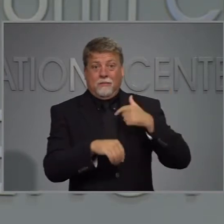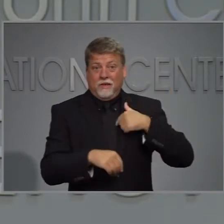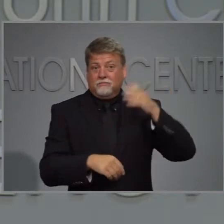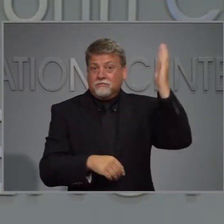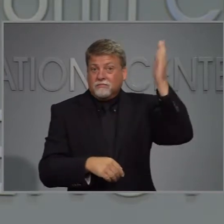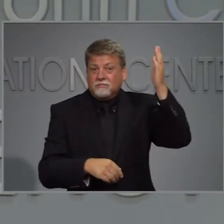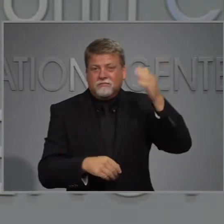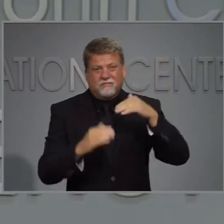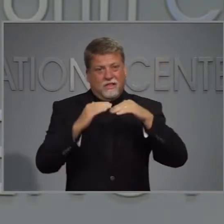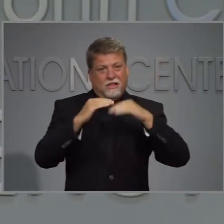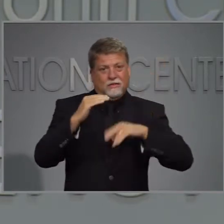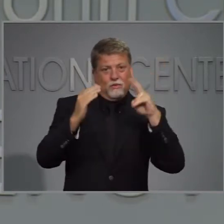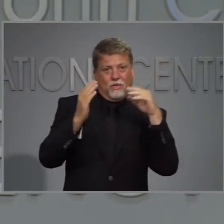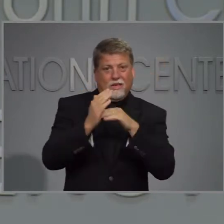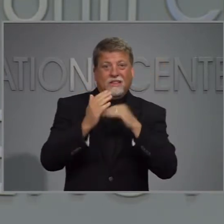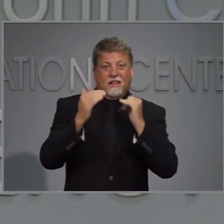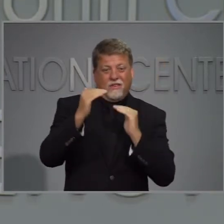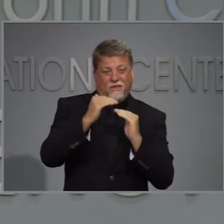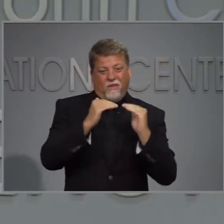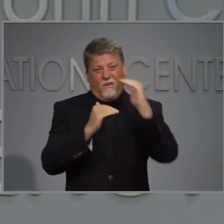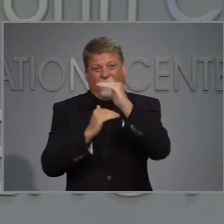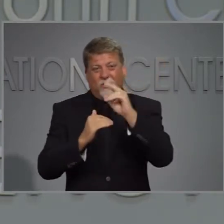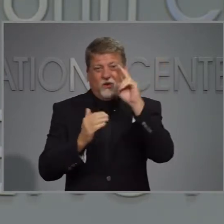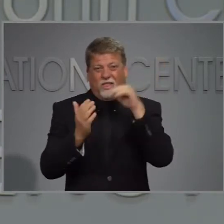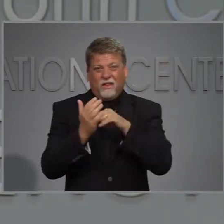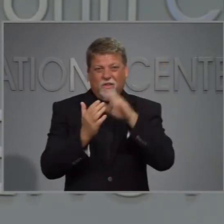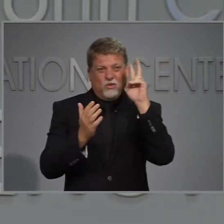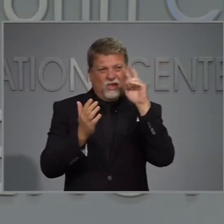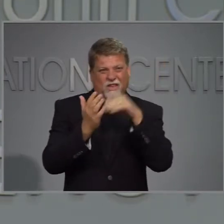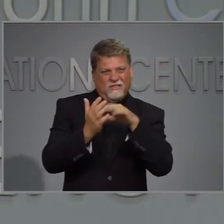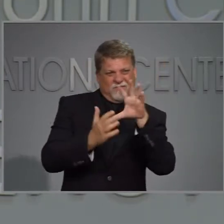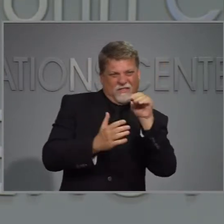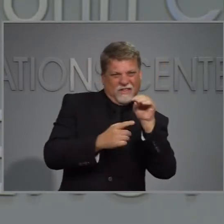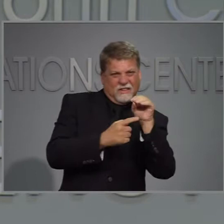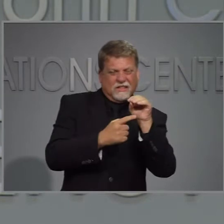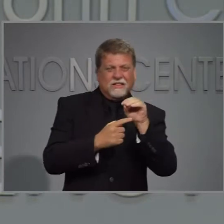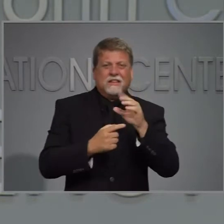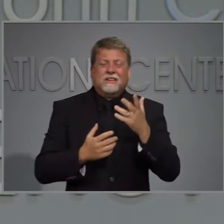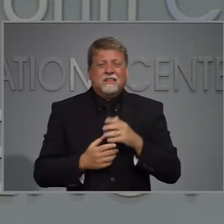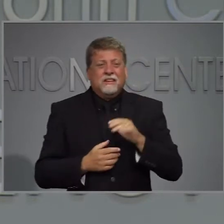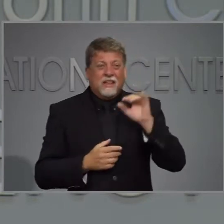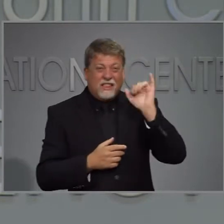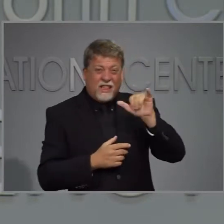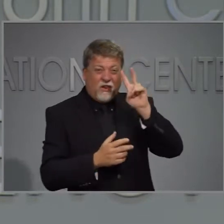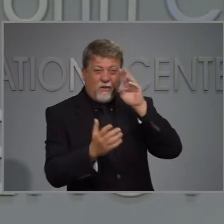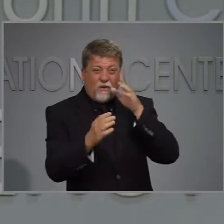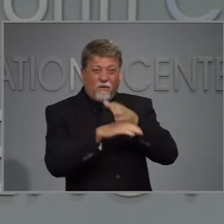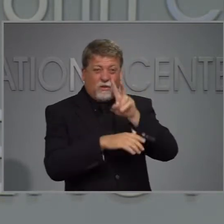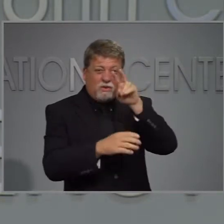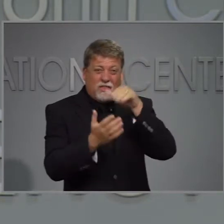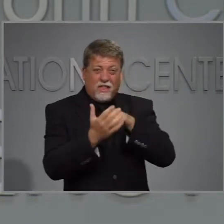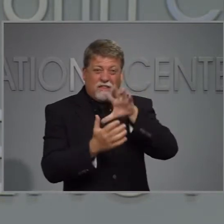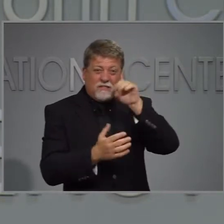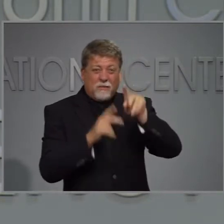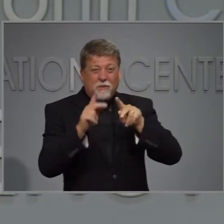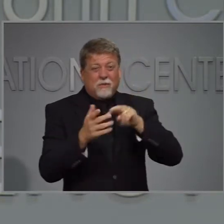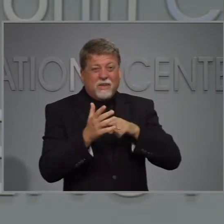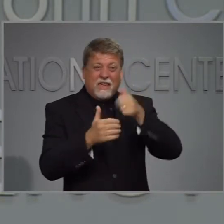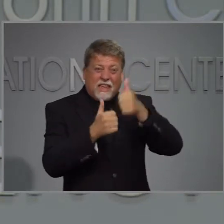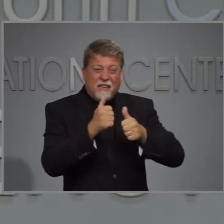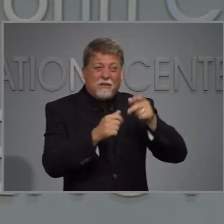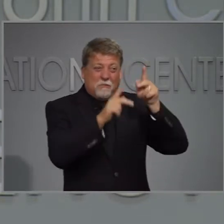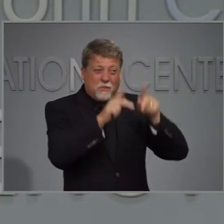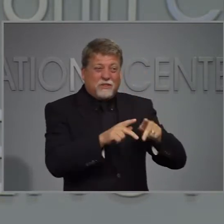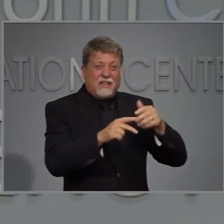cifra de 2.000 personas que han fallecido del virus. Cada uno de ellos representa una familia en duelo y una comunidad que está de